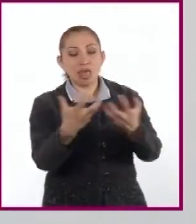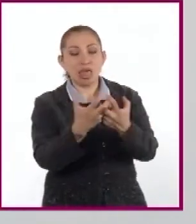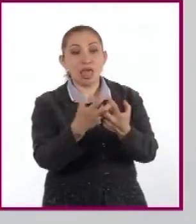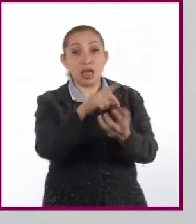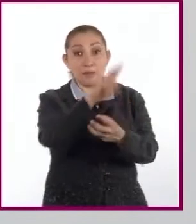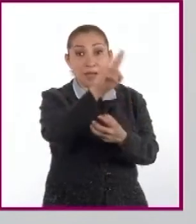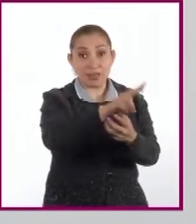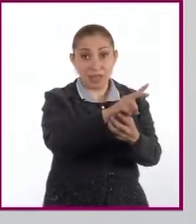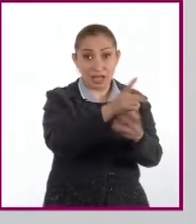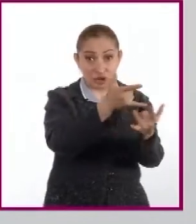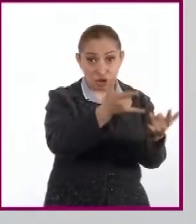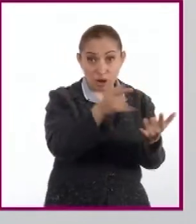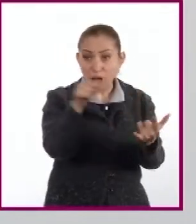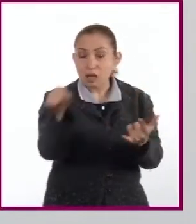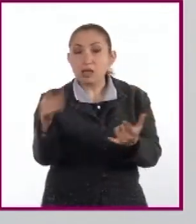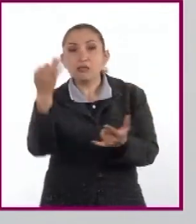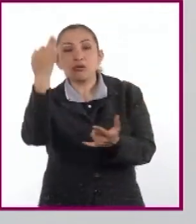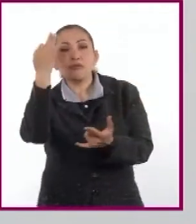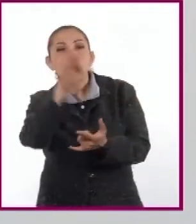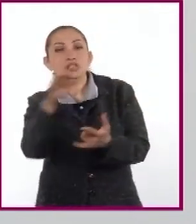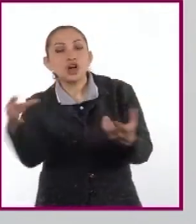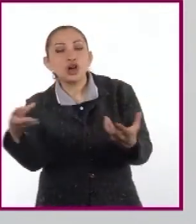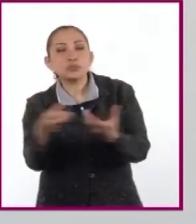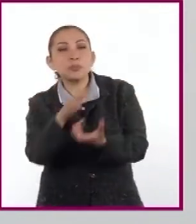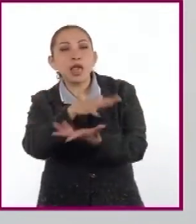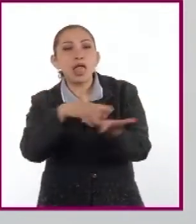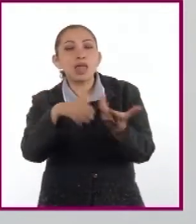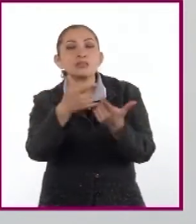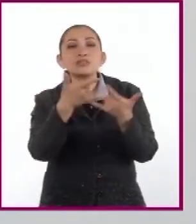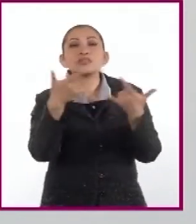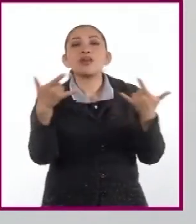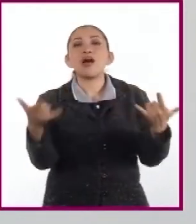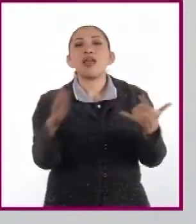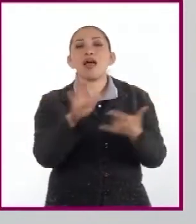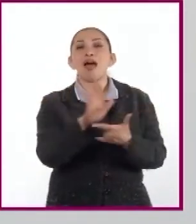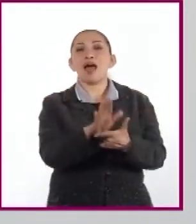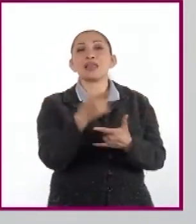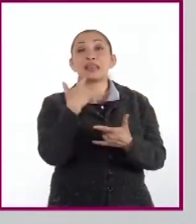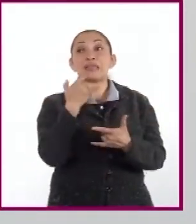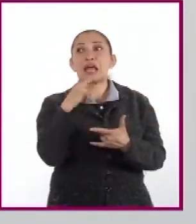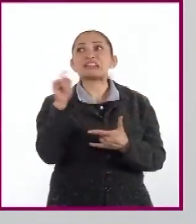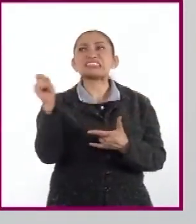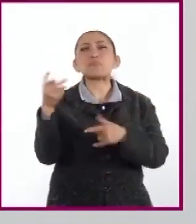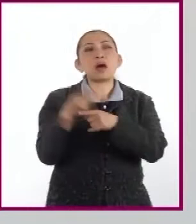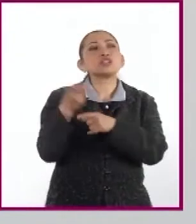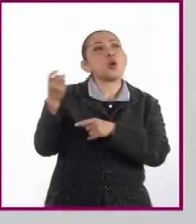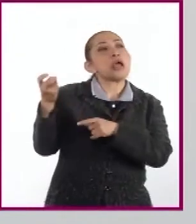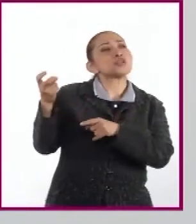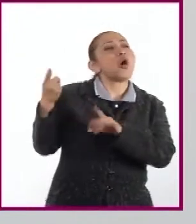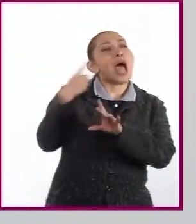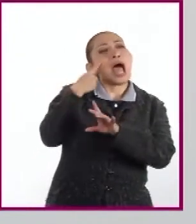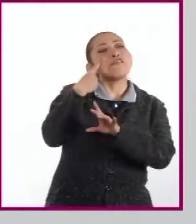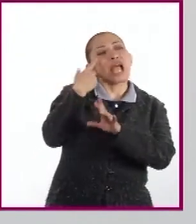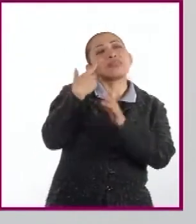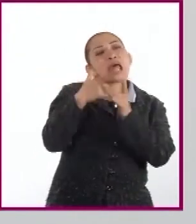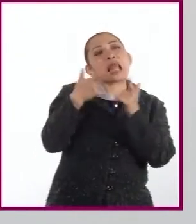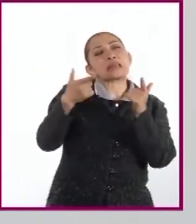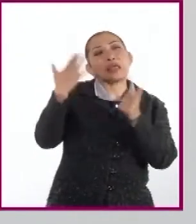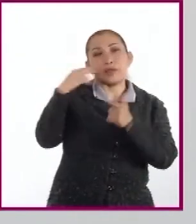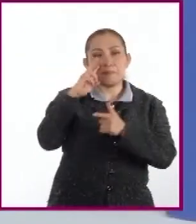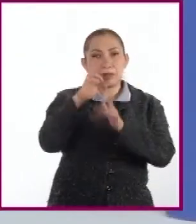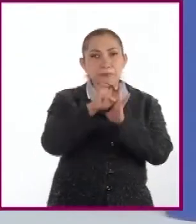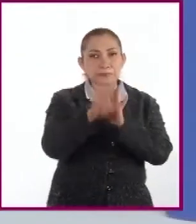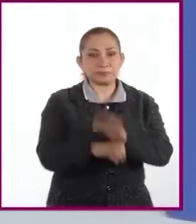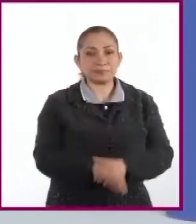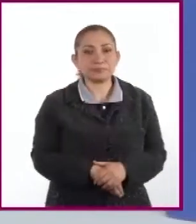elementos reales e imaginarios para crear una historia y con ello tratar de explicar ciertos sucesos. Veamos un